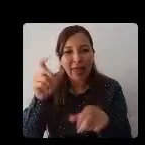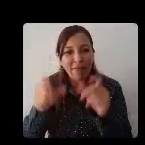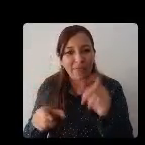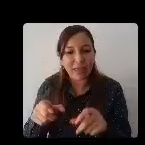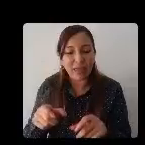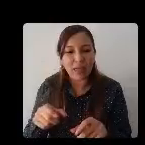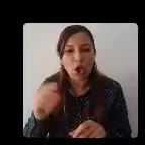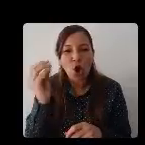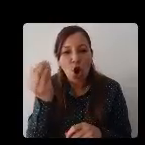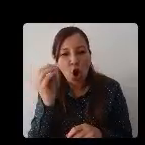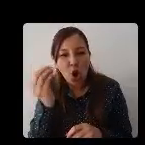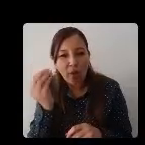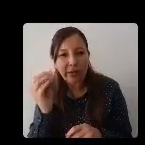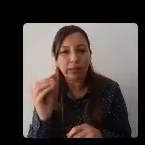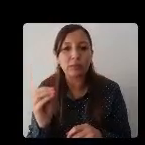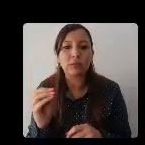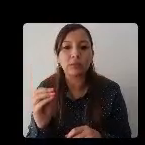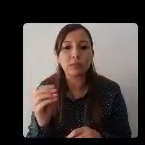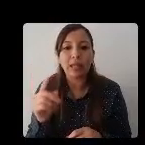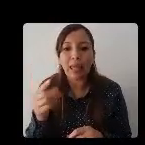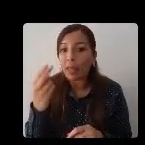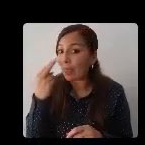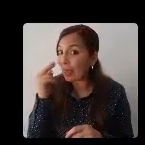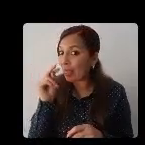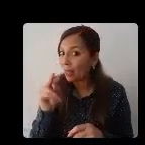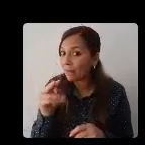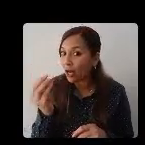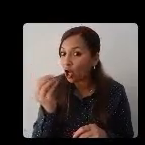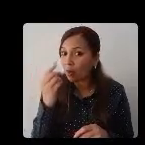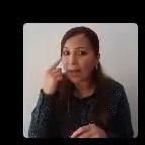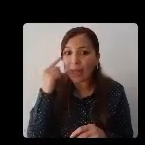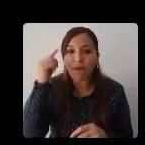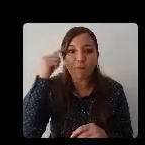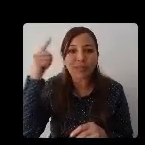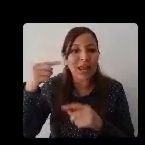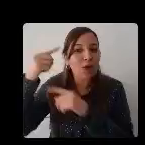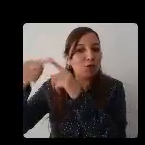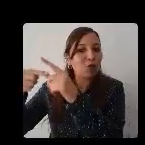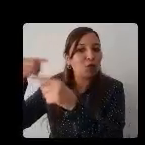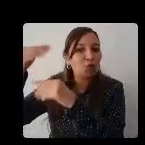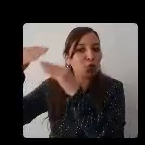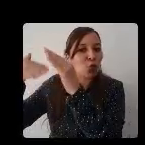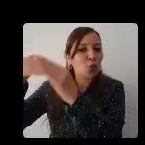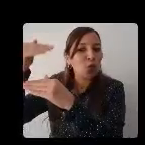regional o local que no conocía nuestro recurso natural, nuestro Tingana, ¿no? Que ahora dice, no conocía,